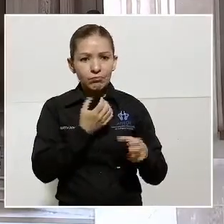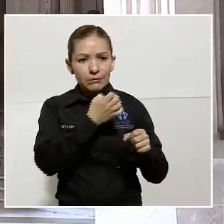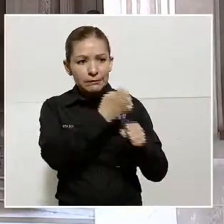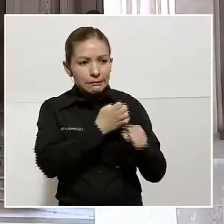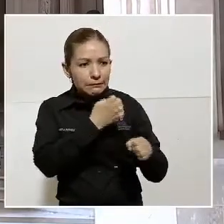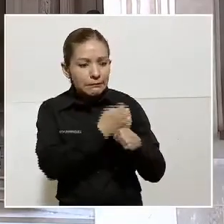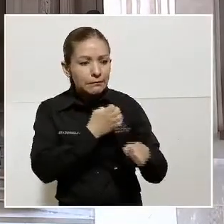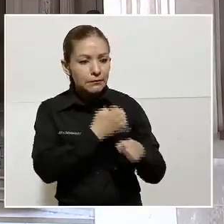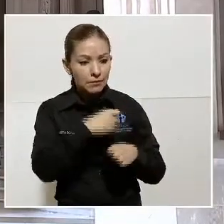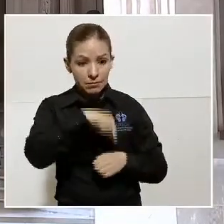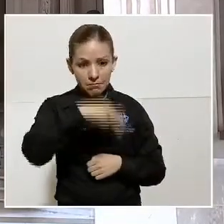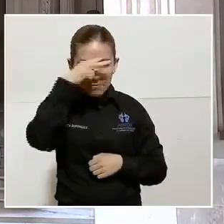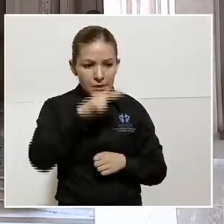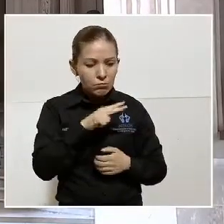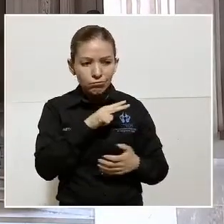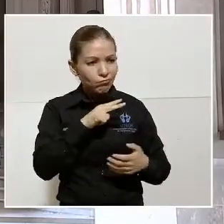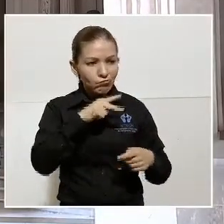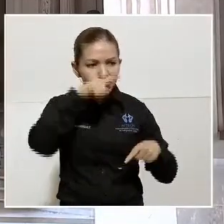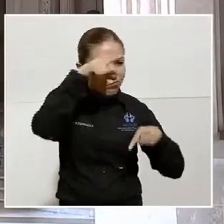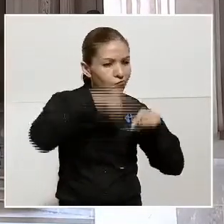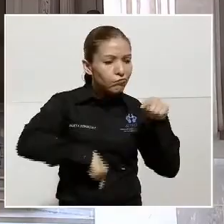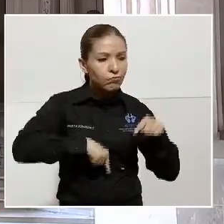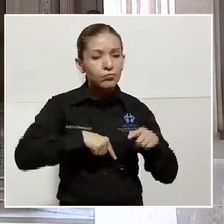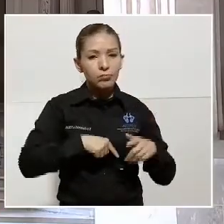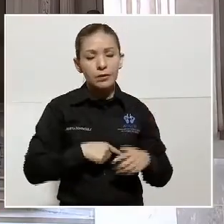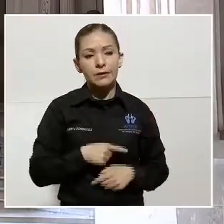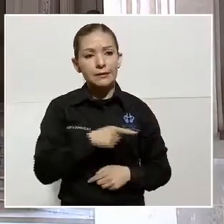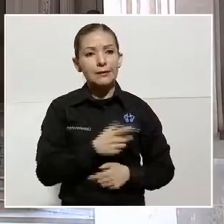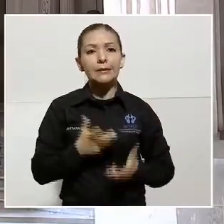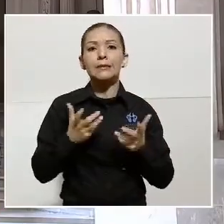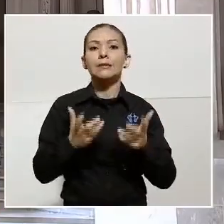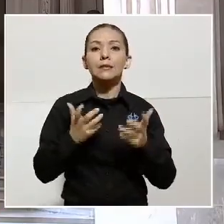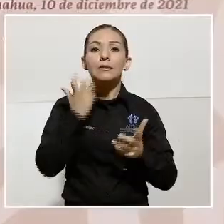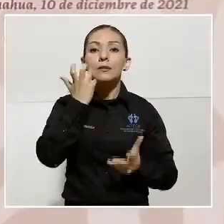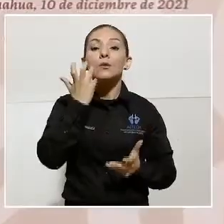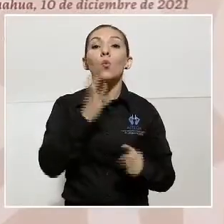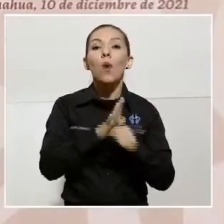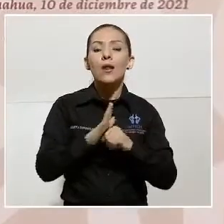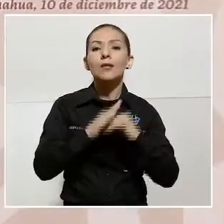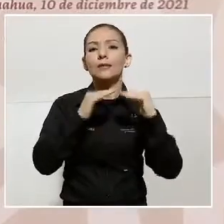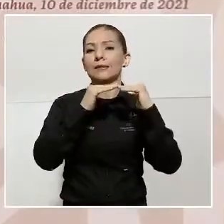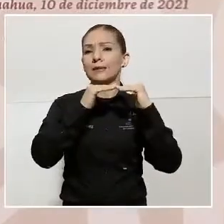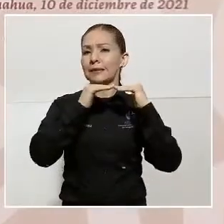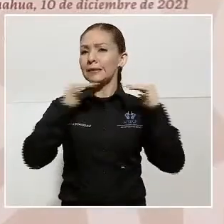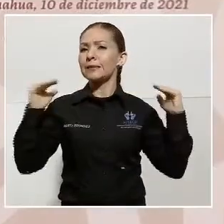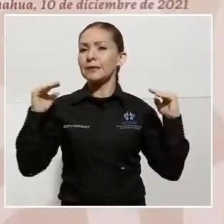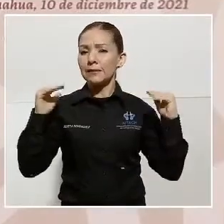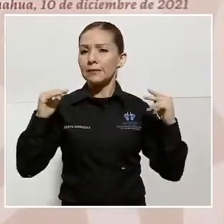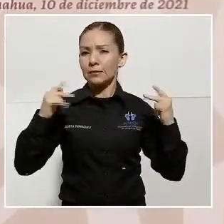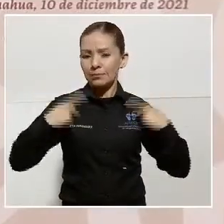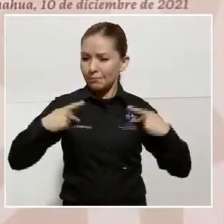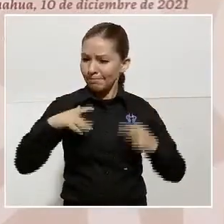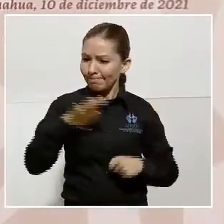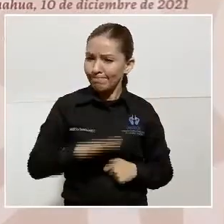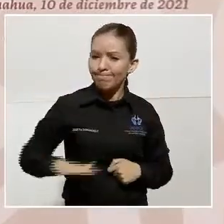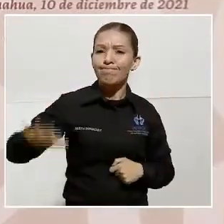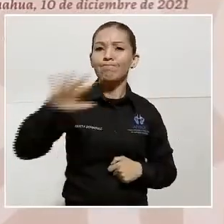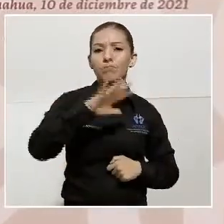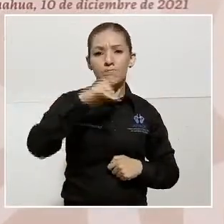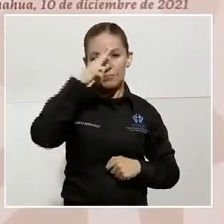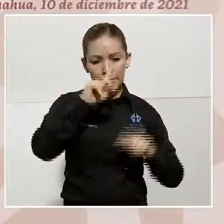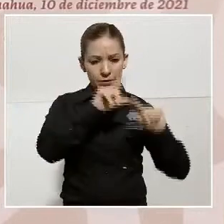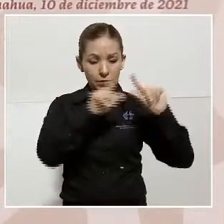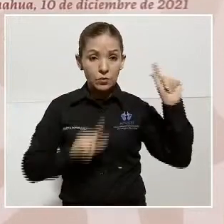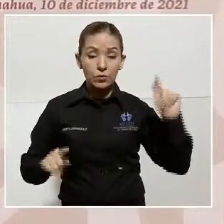en México y demandó la igualdad entre todas las personas en nuestro país.